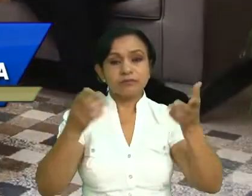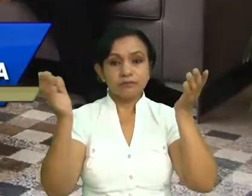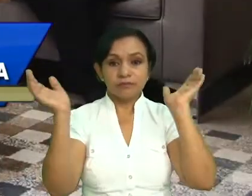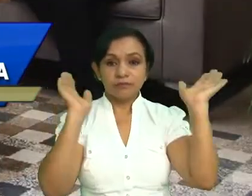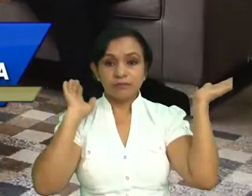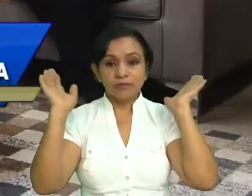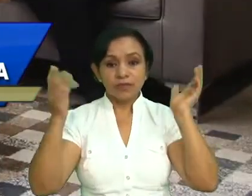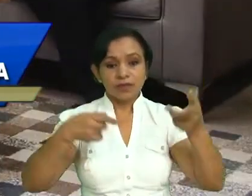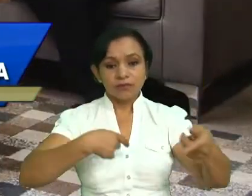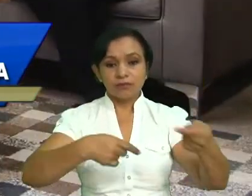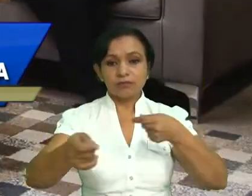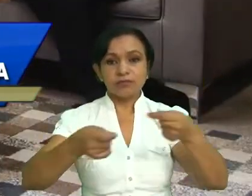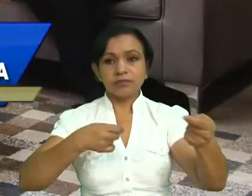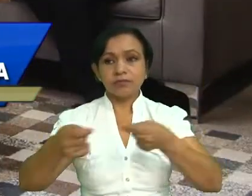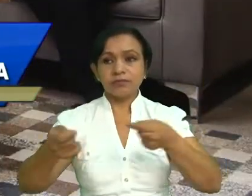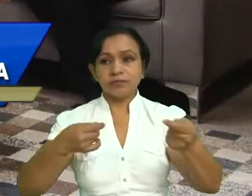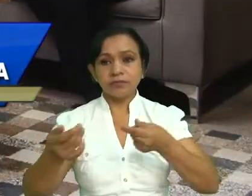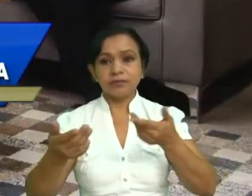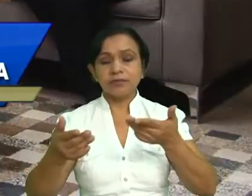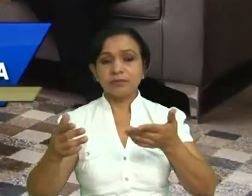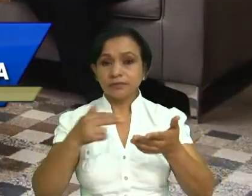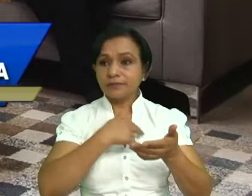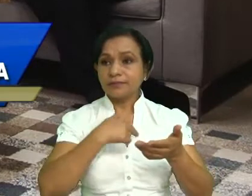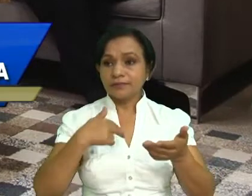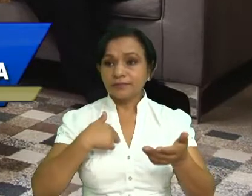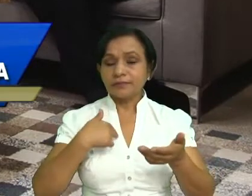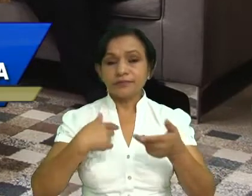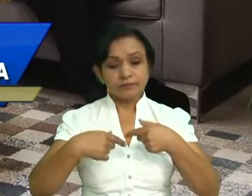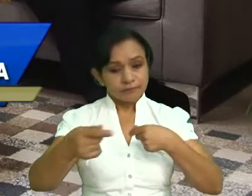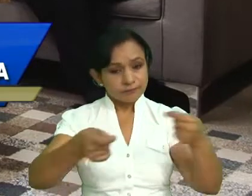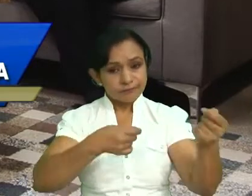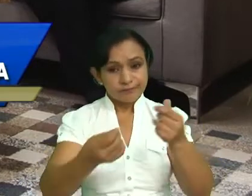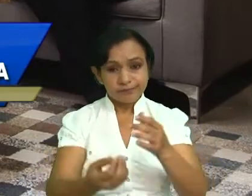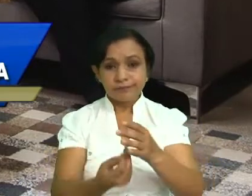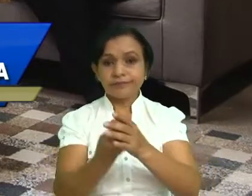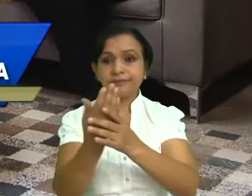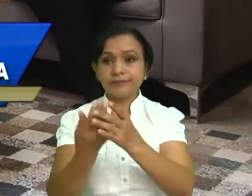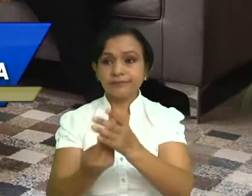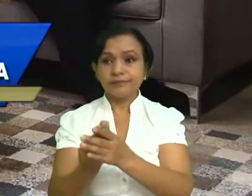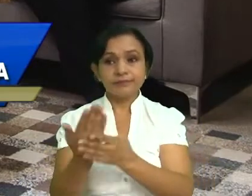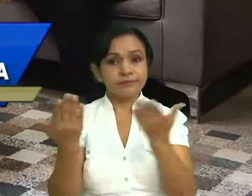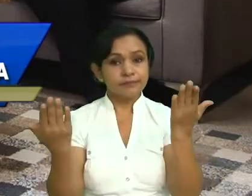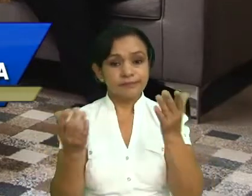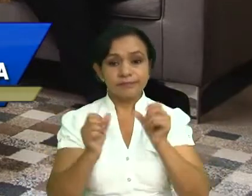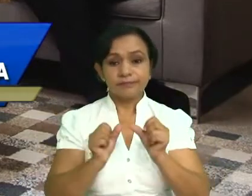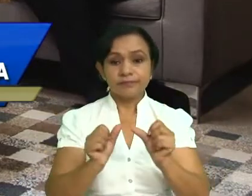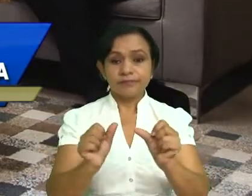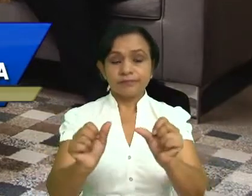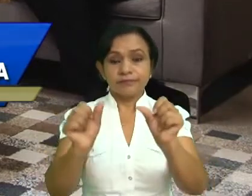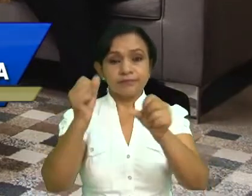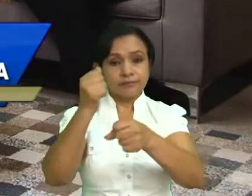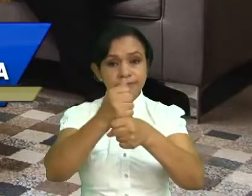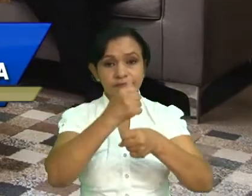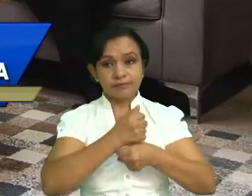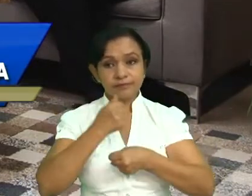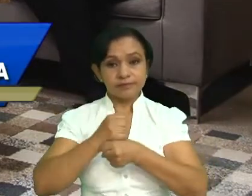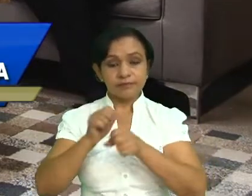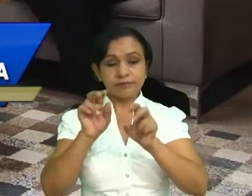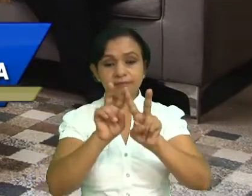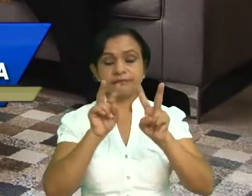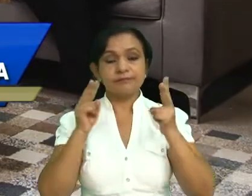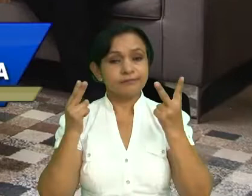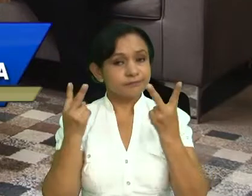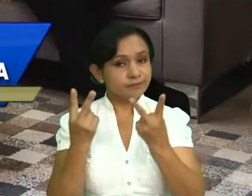nuestros mercados, están en esa dinamización. Hay una producción y bueno, y el objetivo es seguir produciendo más verduras,